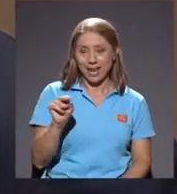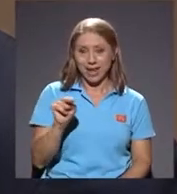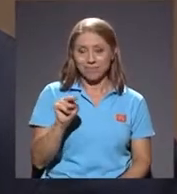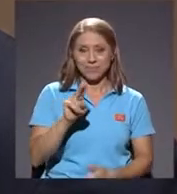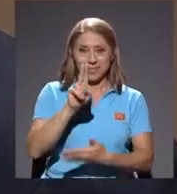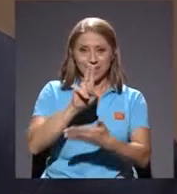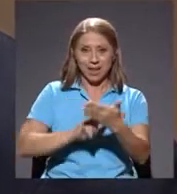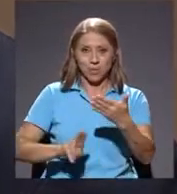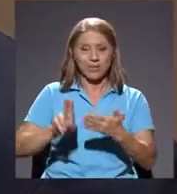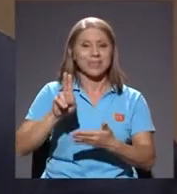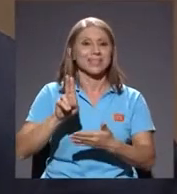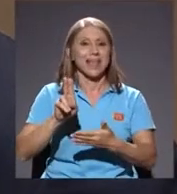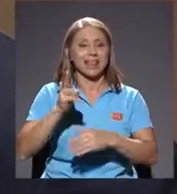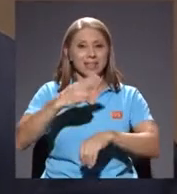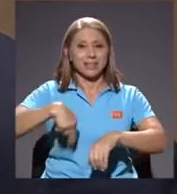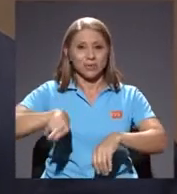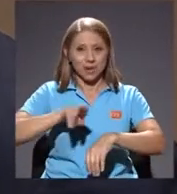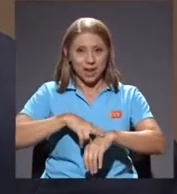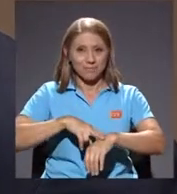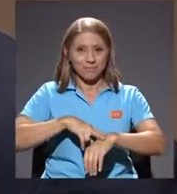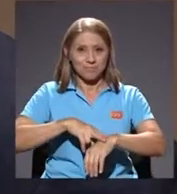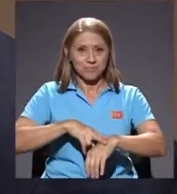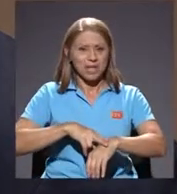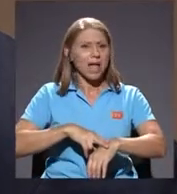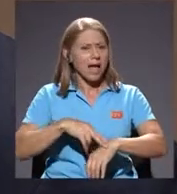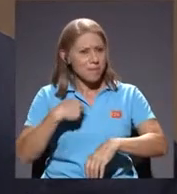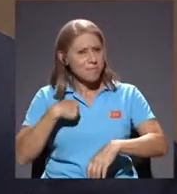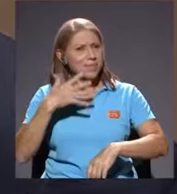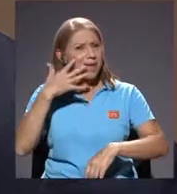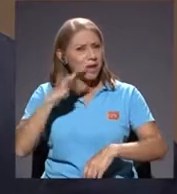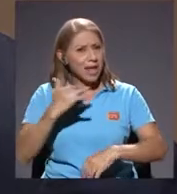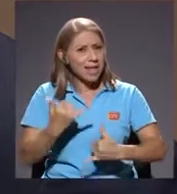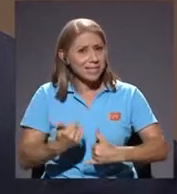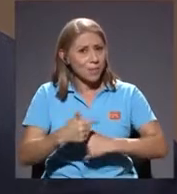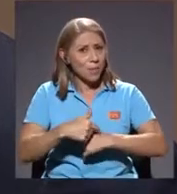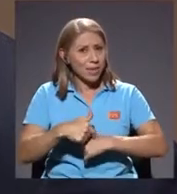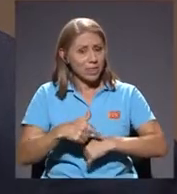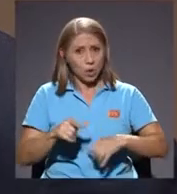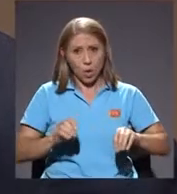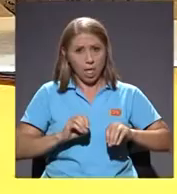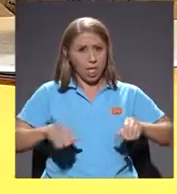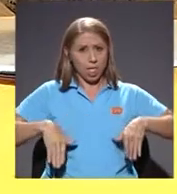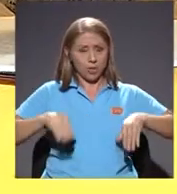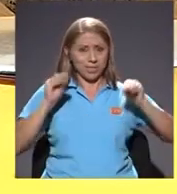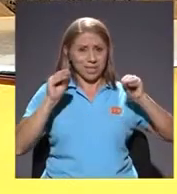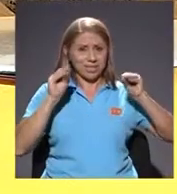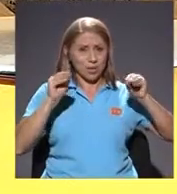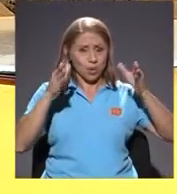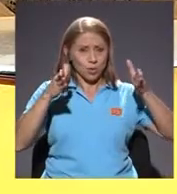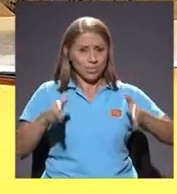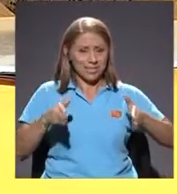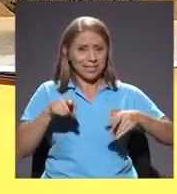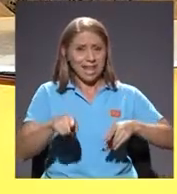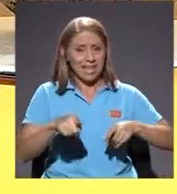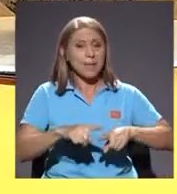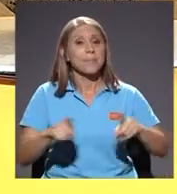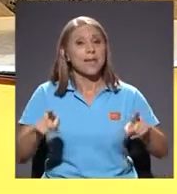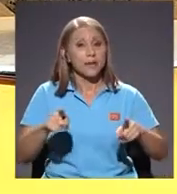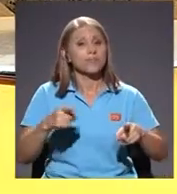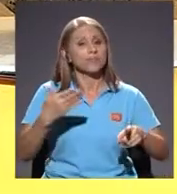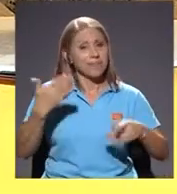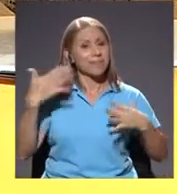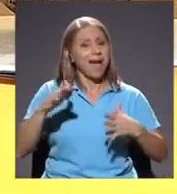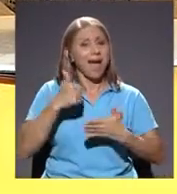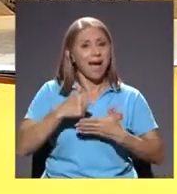universidad nacional yo tengo la impresión de que en este momento no está haciendo docencia ahí pero ha ayudado a formar los